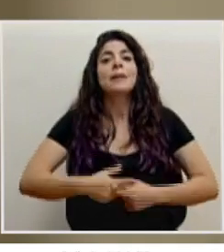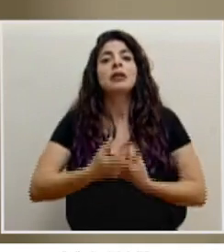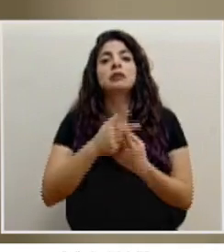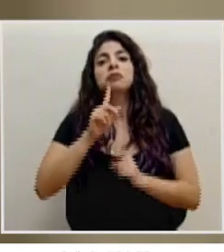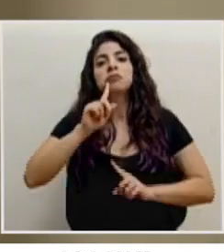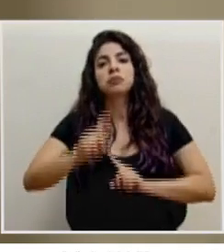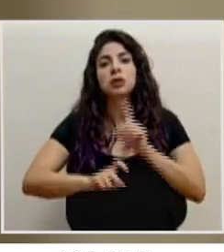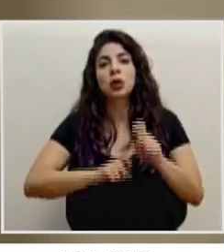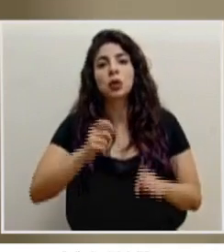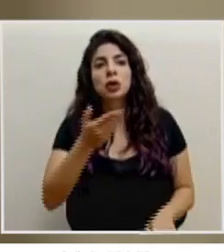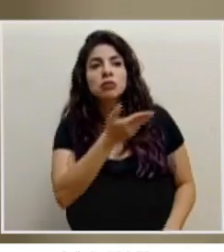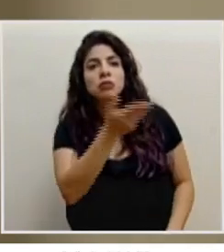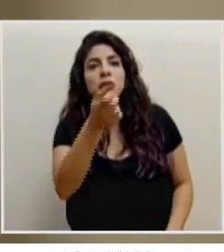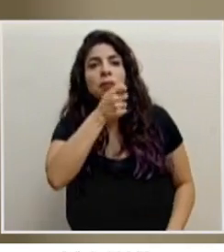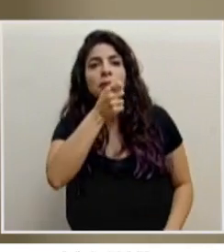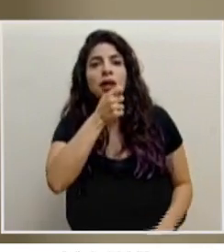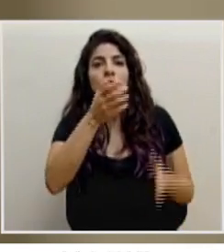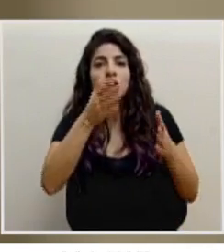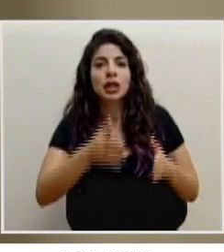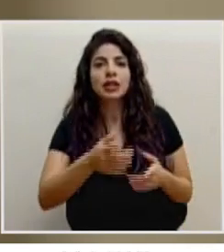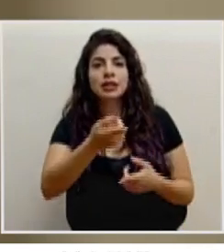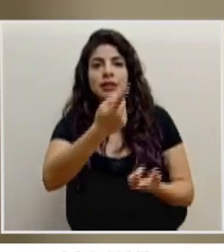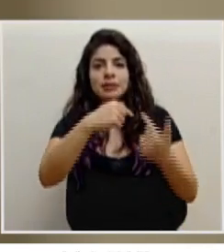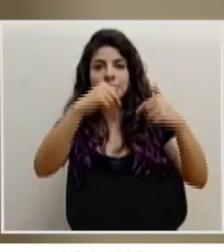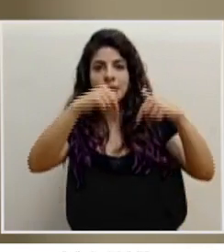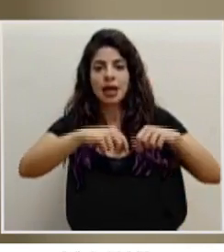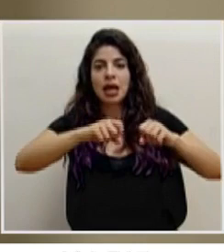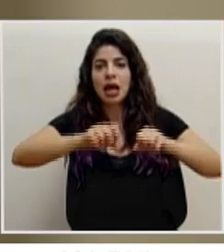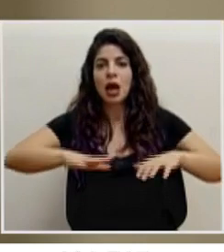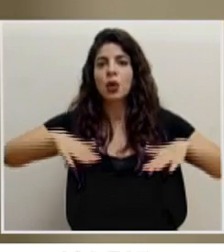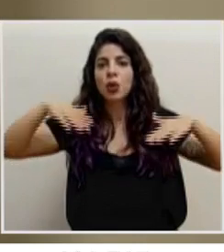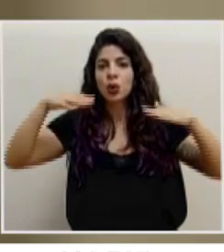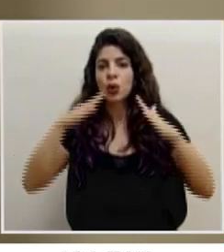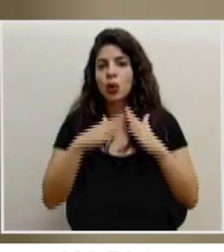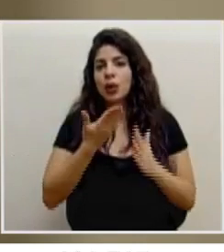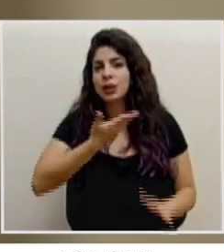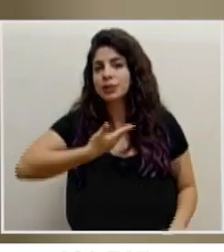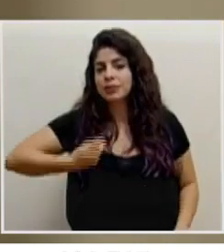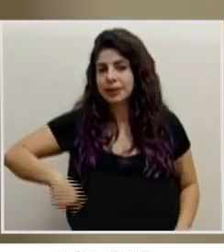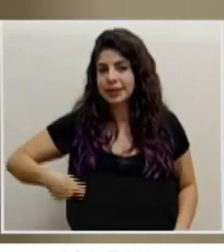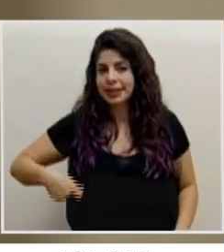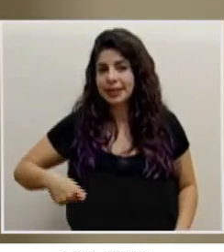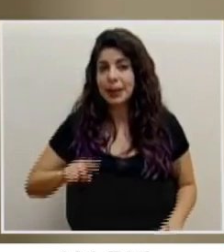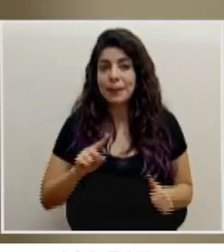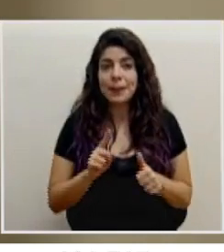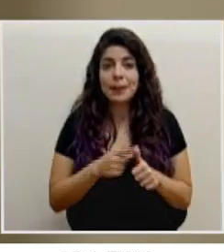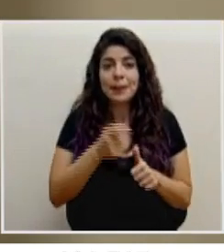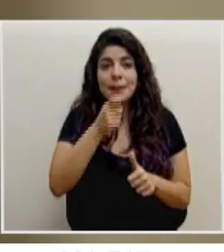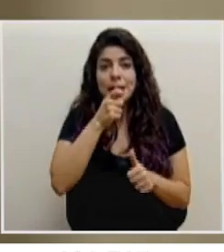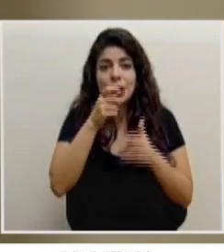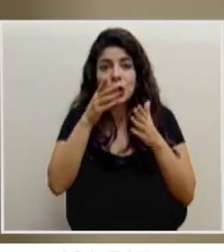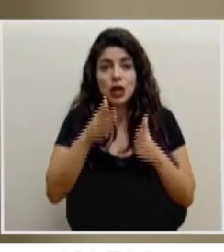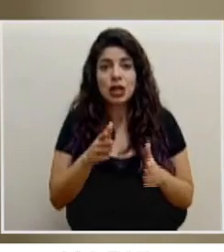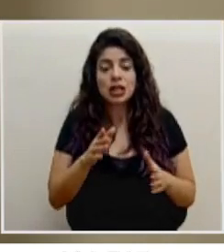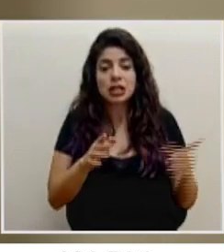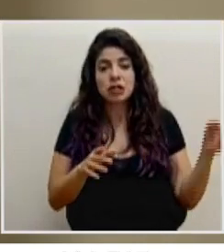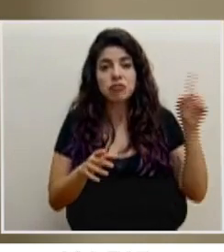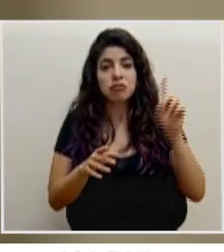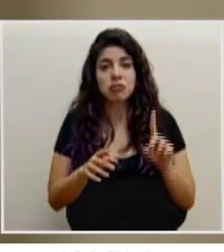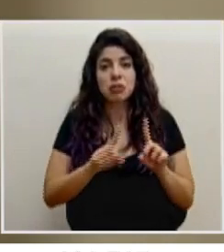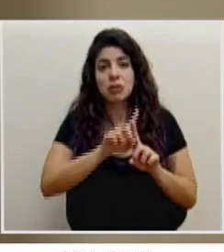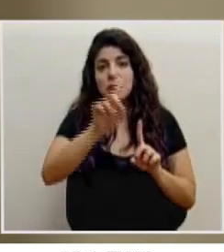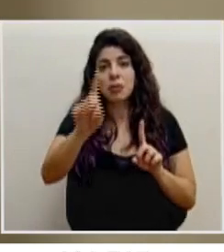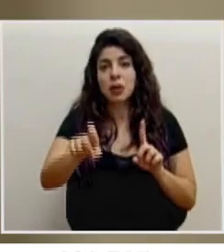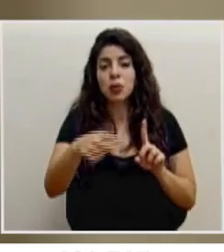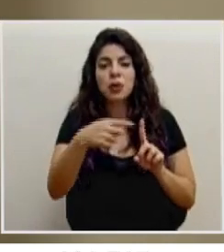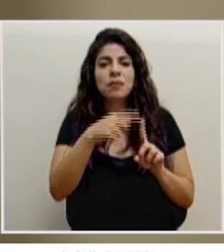de consultas de los colegas que se encuentran de manera presencial en el auditorio de Casa Presidencial. La primera colega en realizar sus